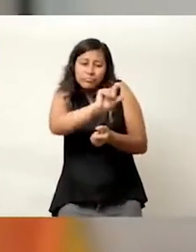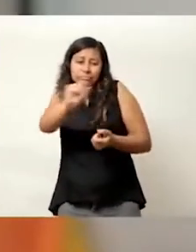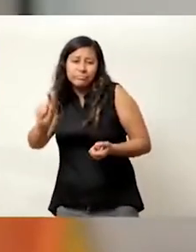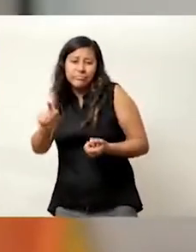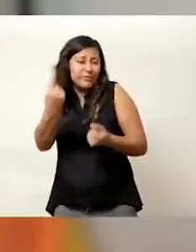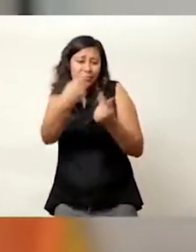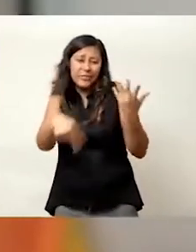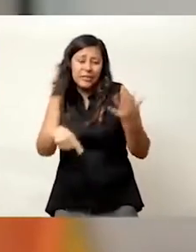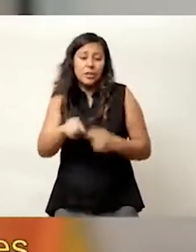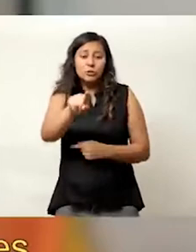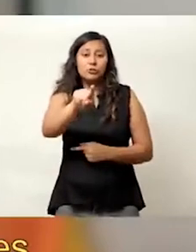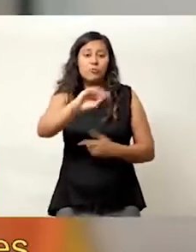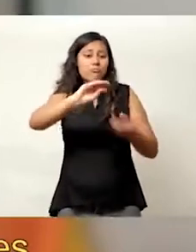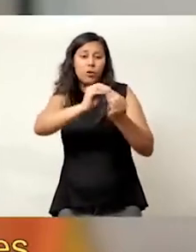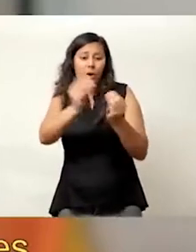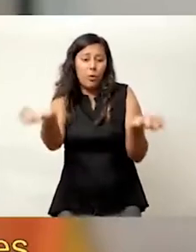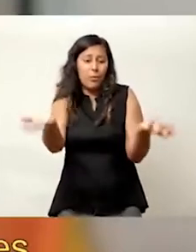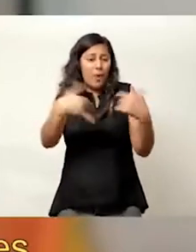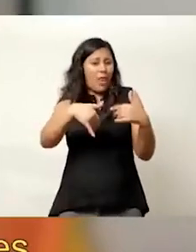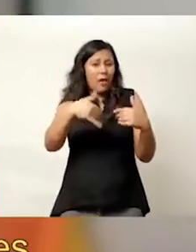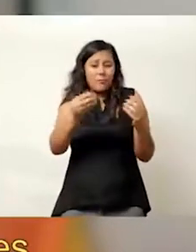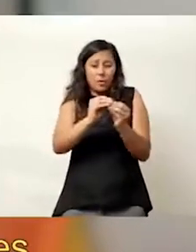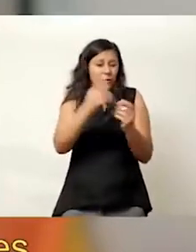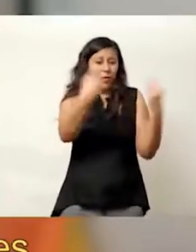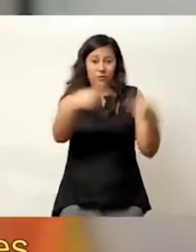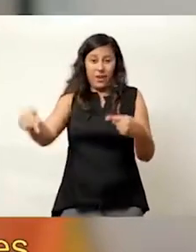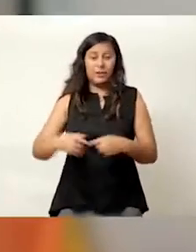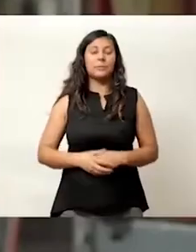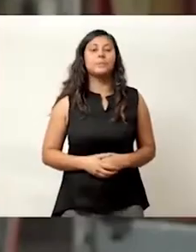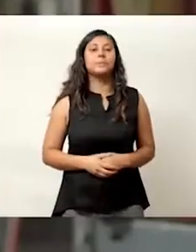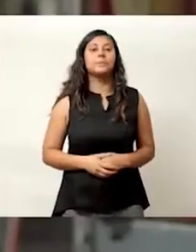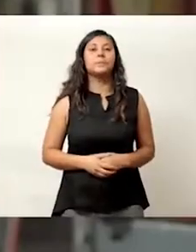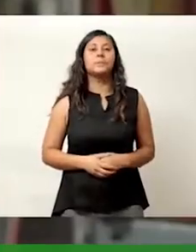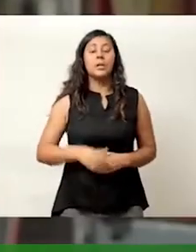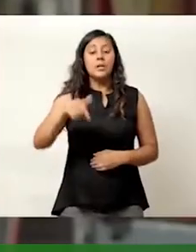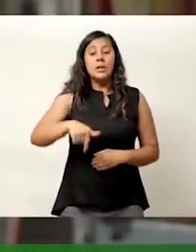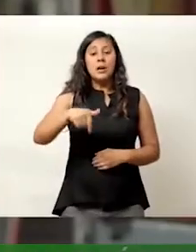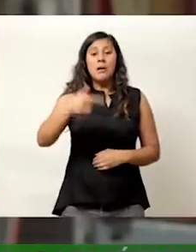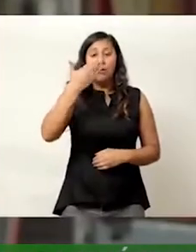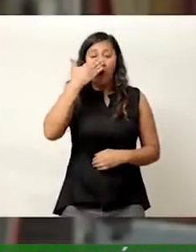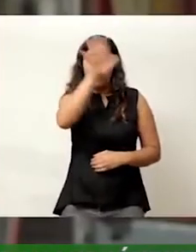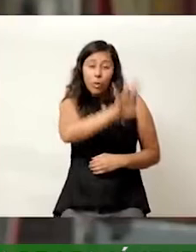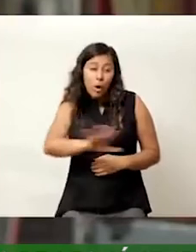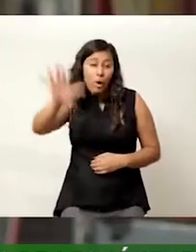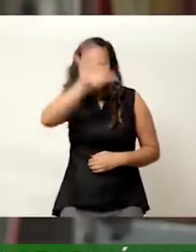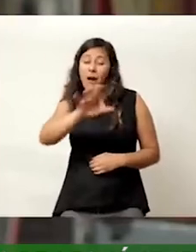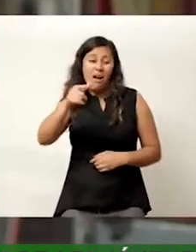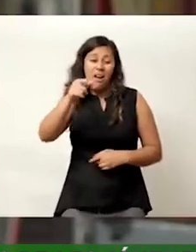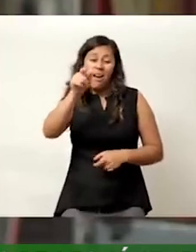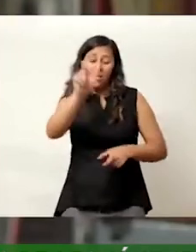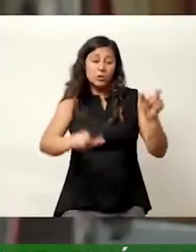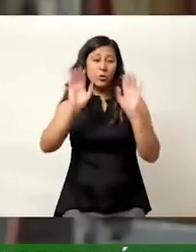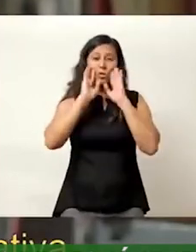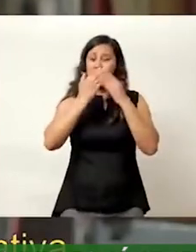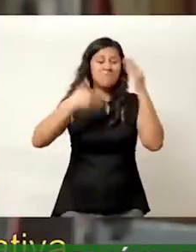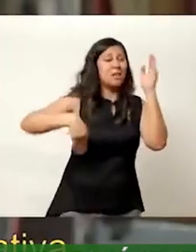necesidades, vienen por motivaciones diferentes a la escuela. La mayoría de los estudiantes, y eso es en toda la provincia de